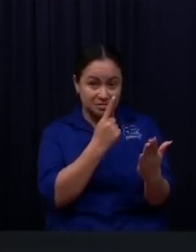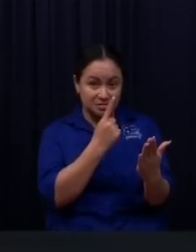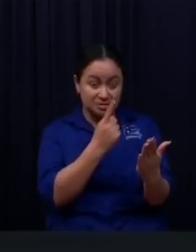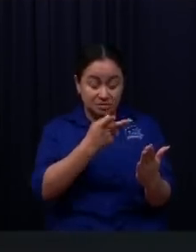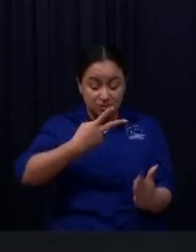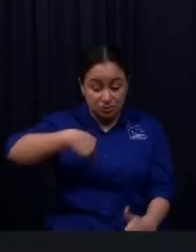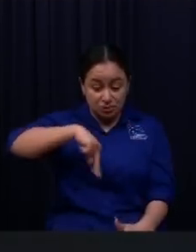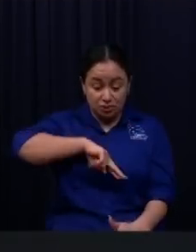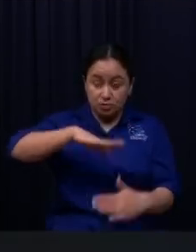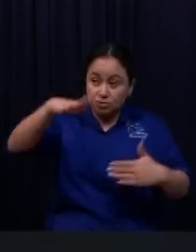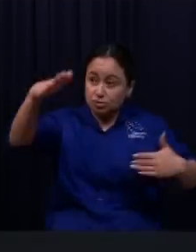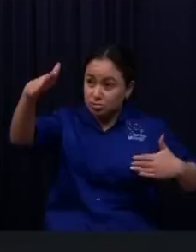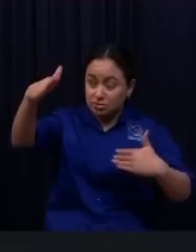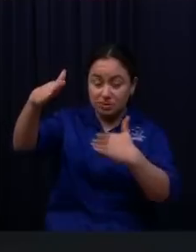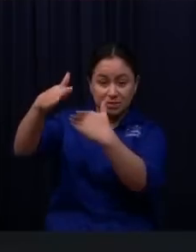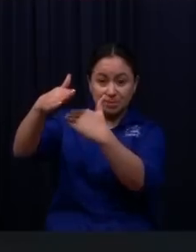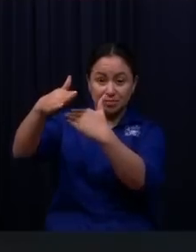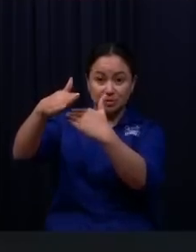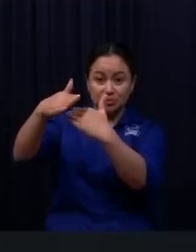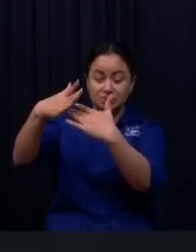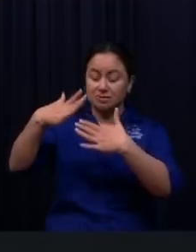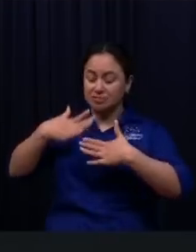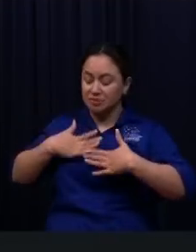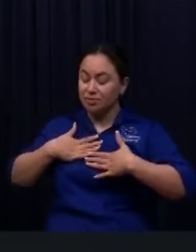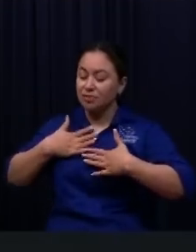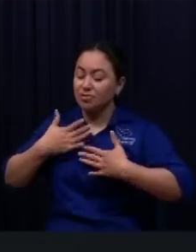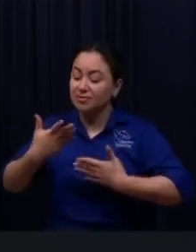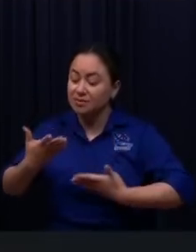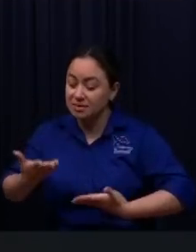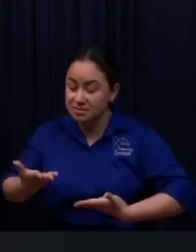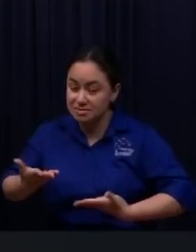acerquémonos con confianza.